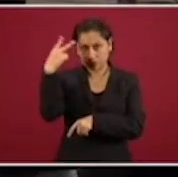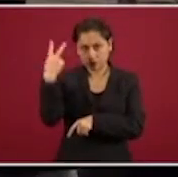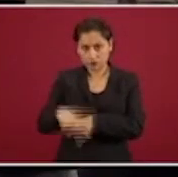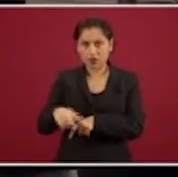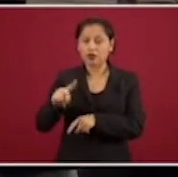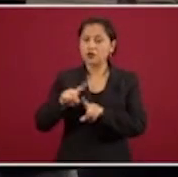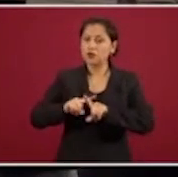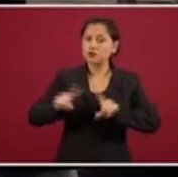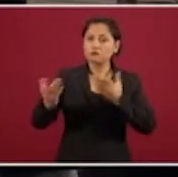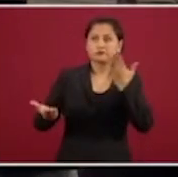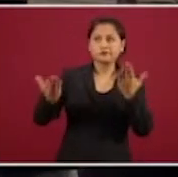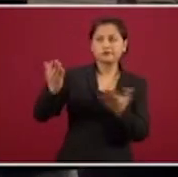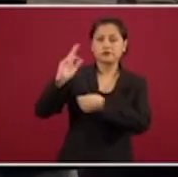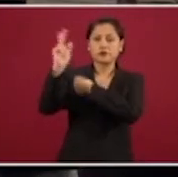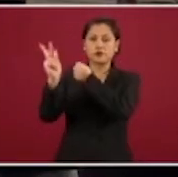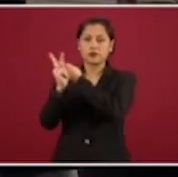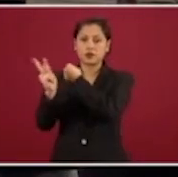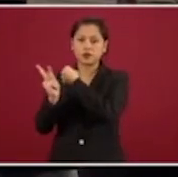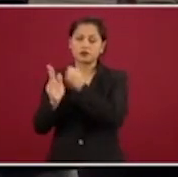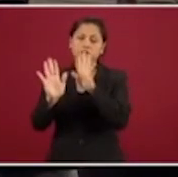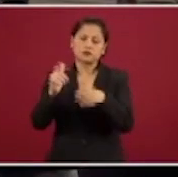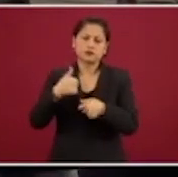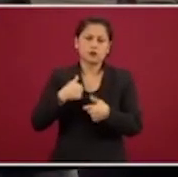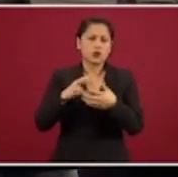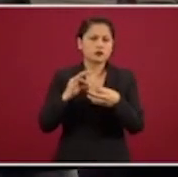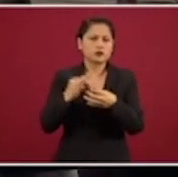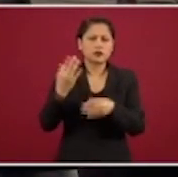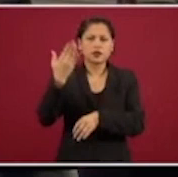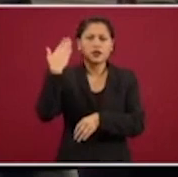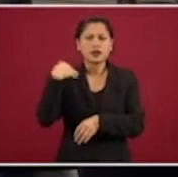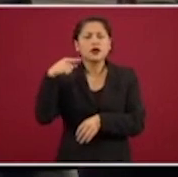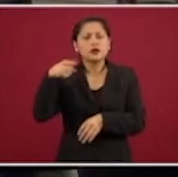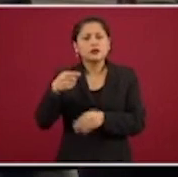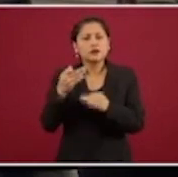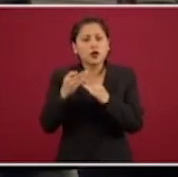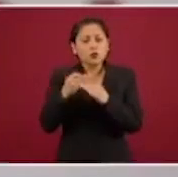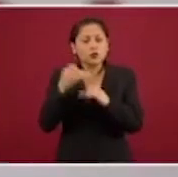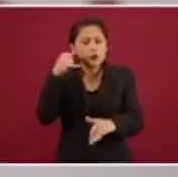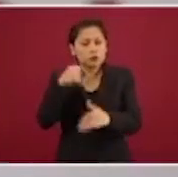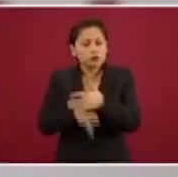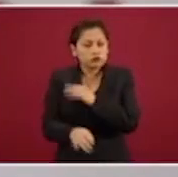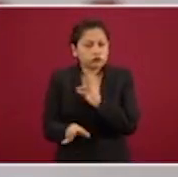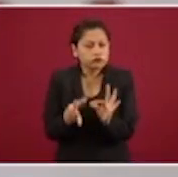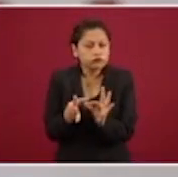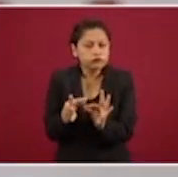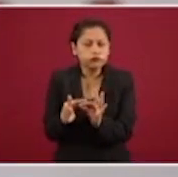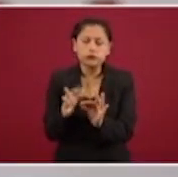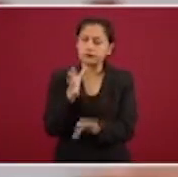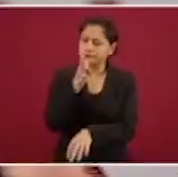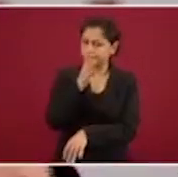Como hemos dicho, todavía es temprano para poder dar una medida clara de que estén teniendo impacto